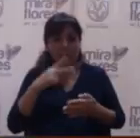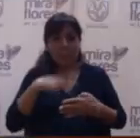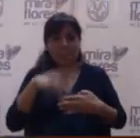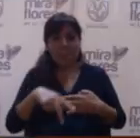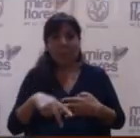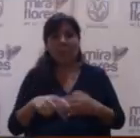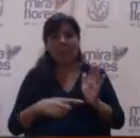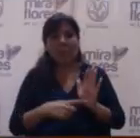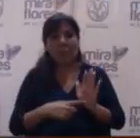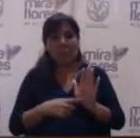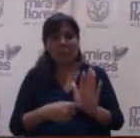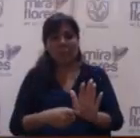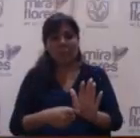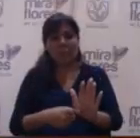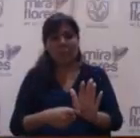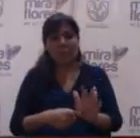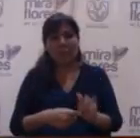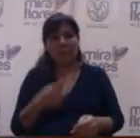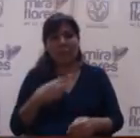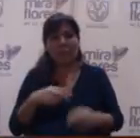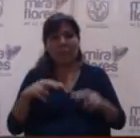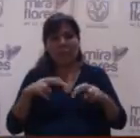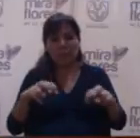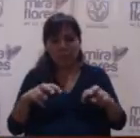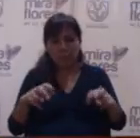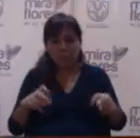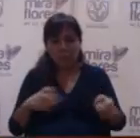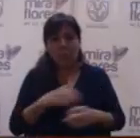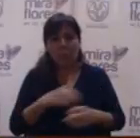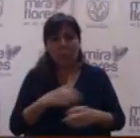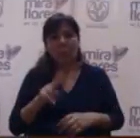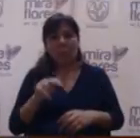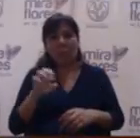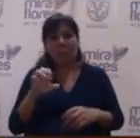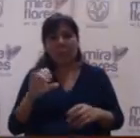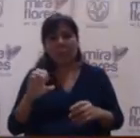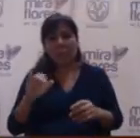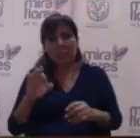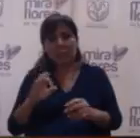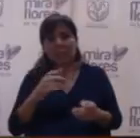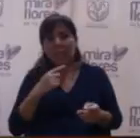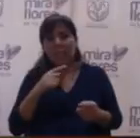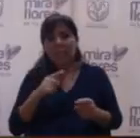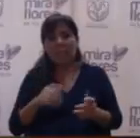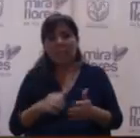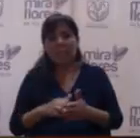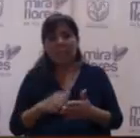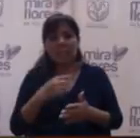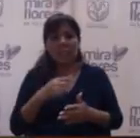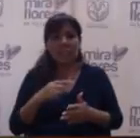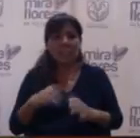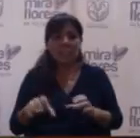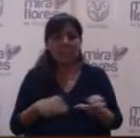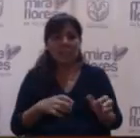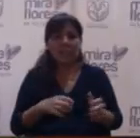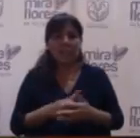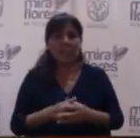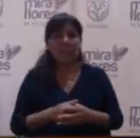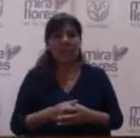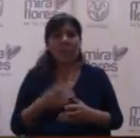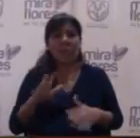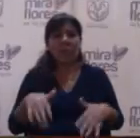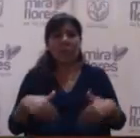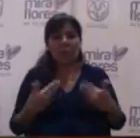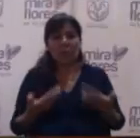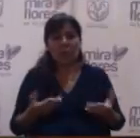Ahora son evaluados por el CONACYT. Y son, si hay alguna observación, devuelven el documento para poderlo